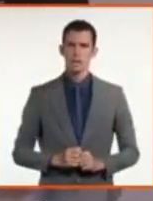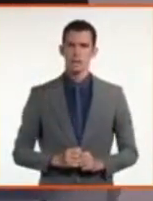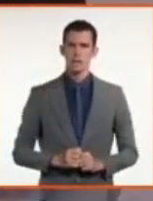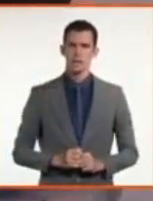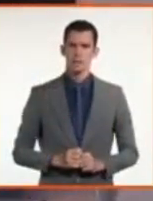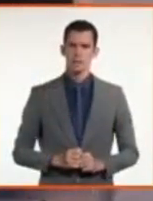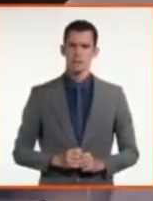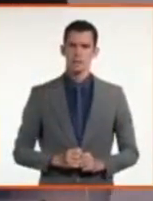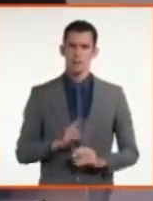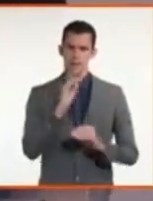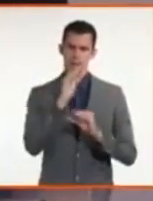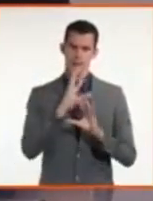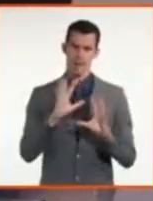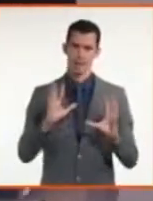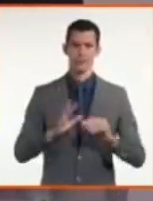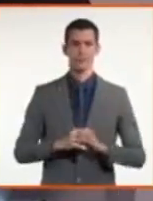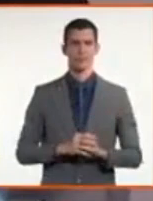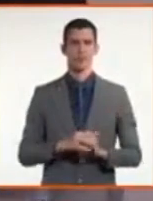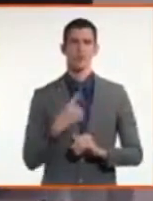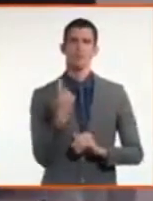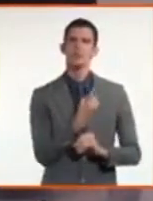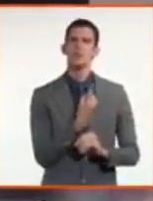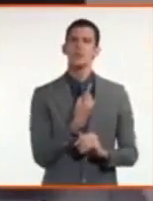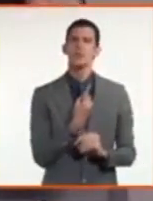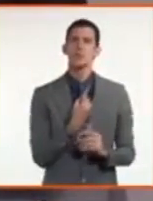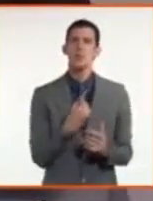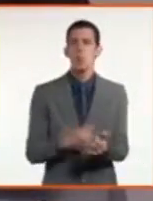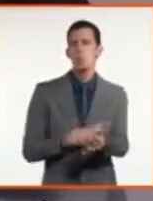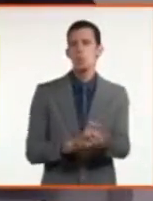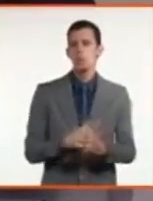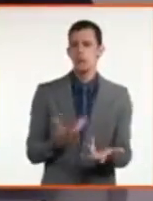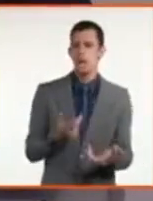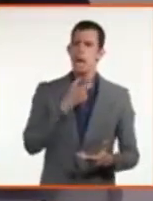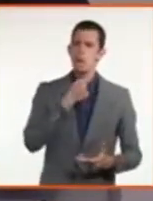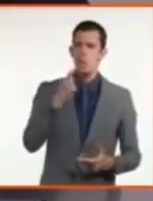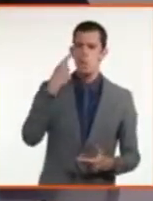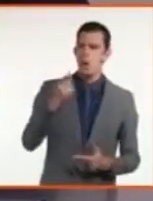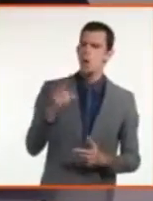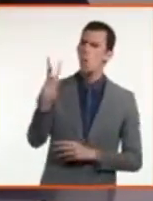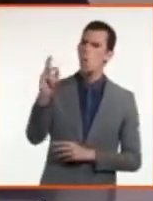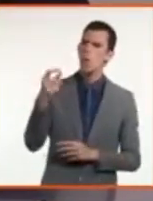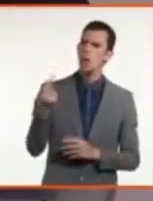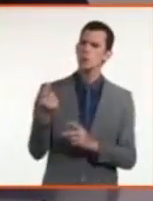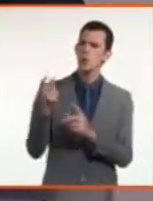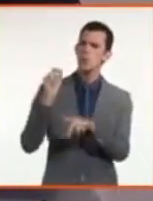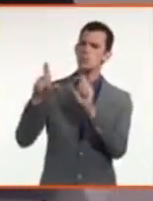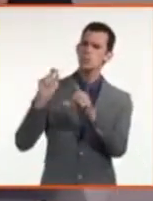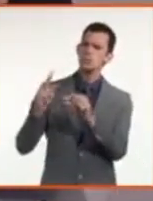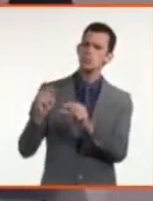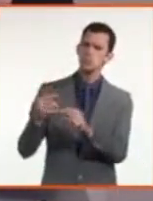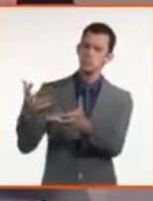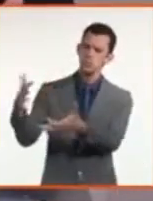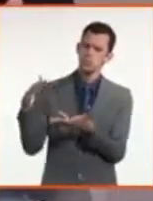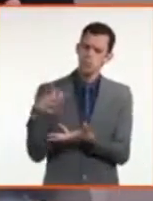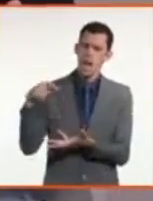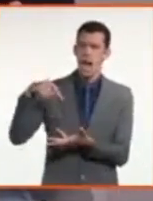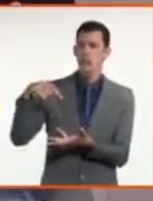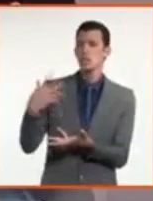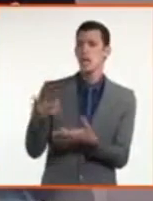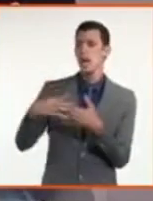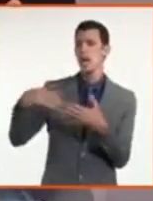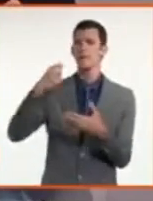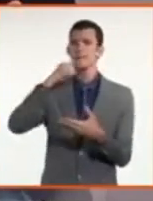mercados más fácil que hacen es otro pobre mañana y dice qué cantidad y vicente lo que cante divisas a lo bueno pues si hay más demanda que oferta